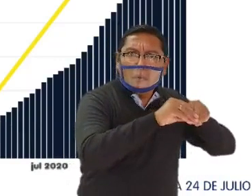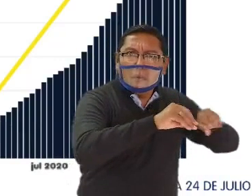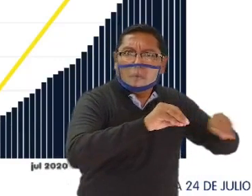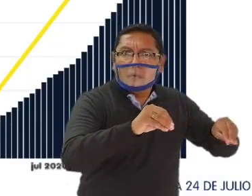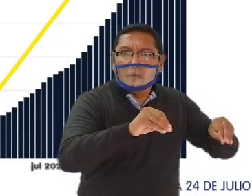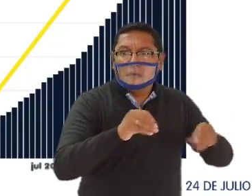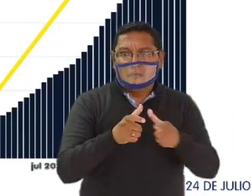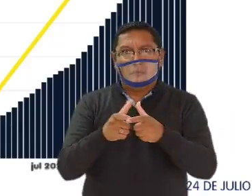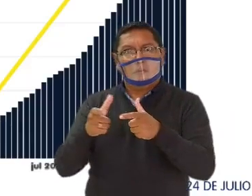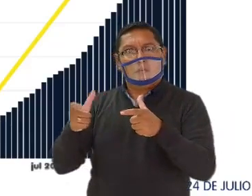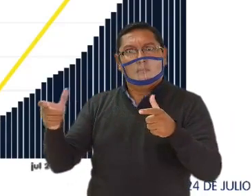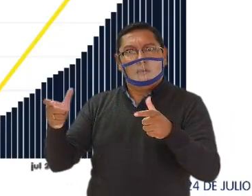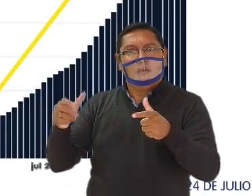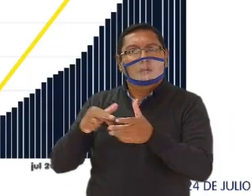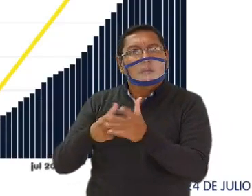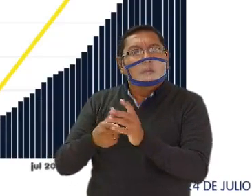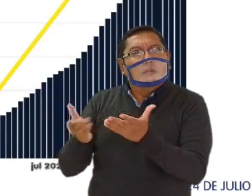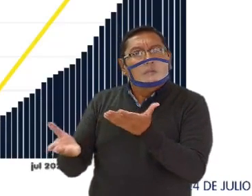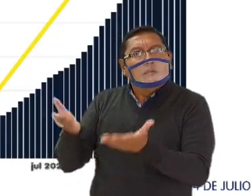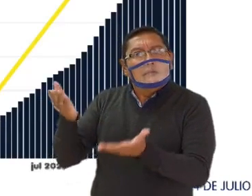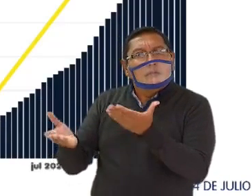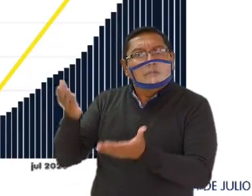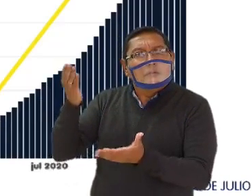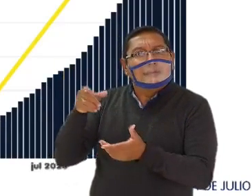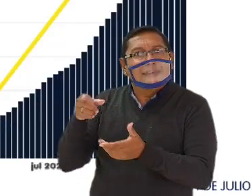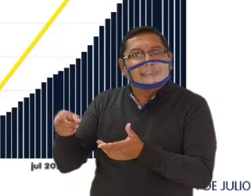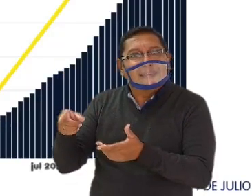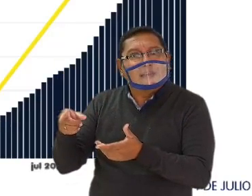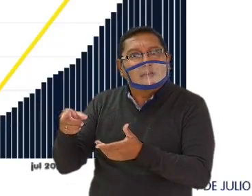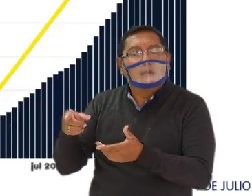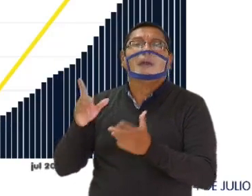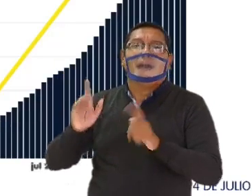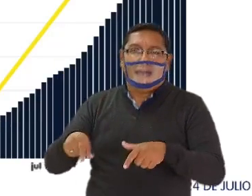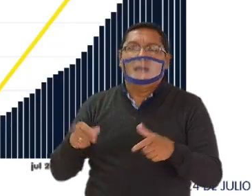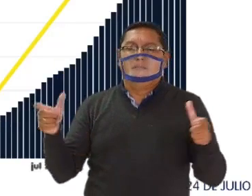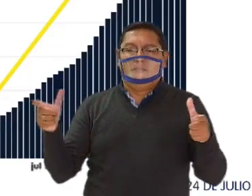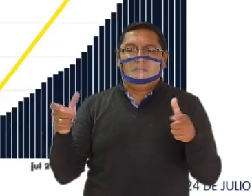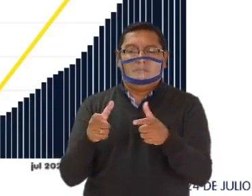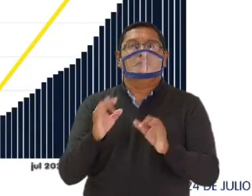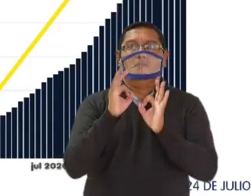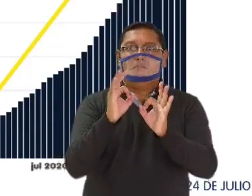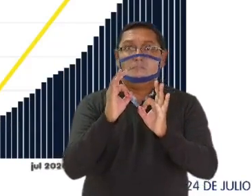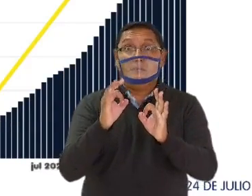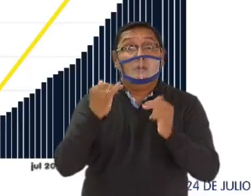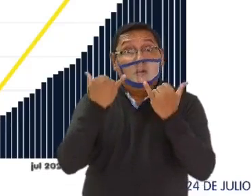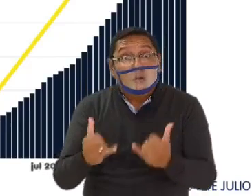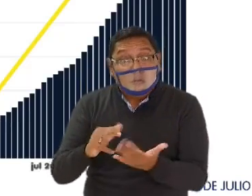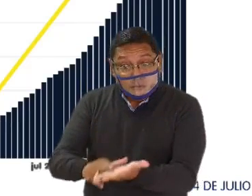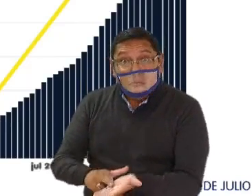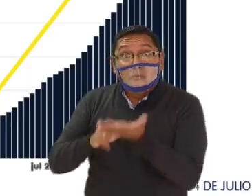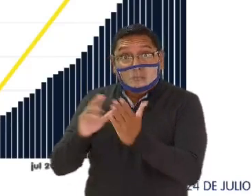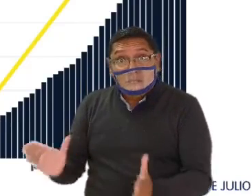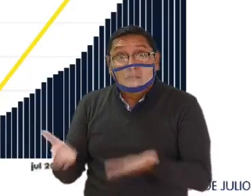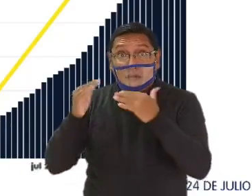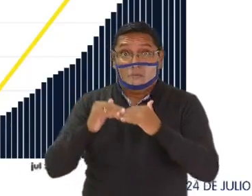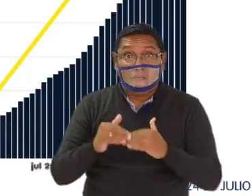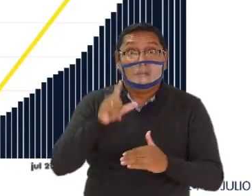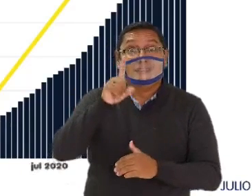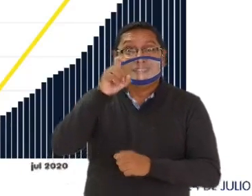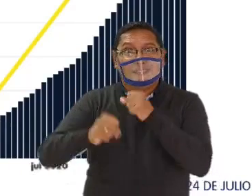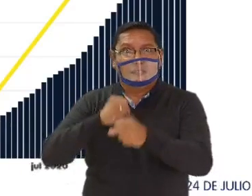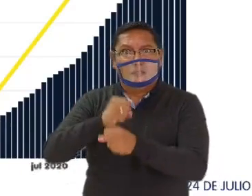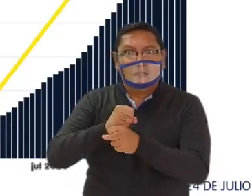que vamos cediendo en la velocidad de contagios y que nuestros recuperados, quienes hoy superan más del 60%,